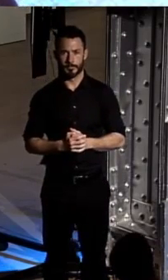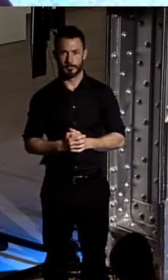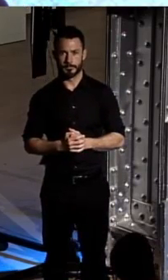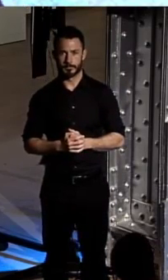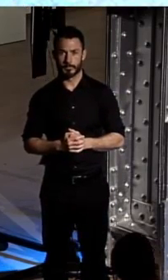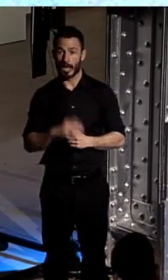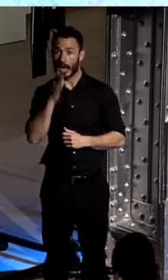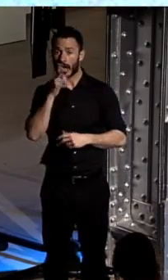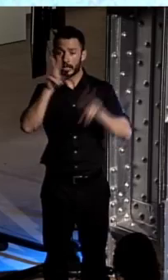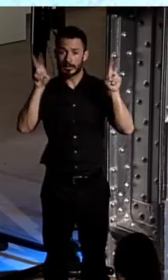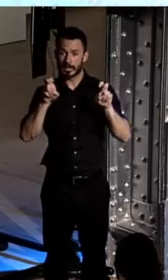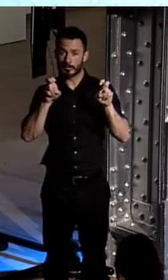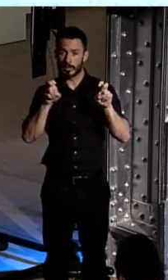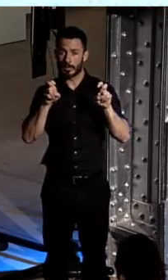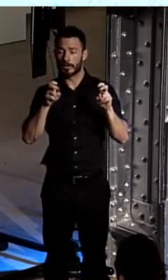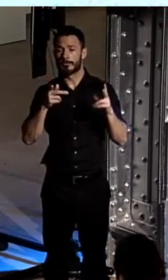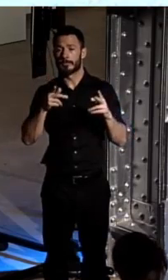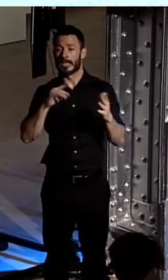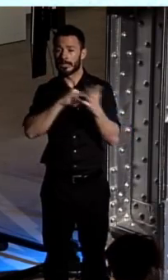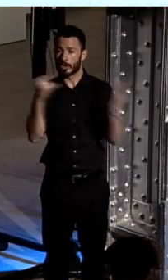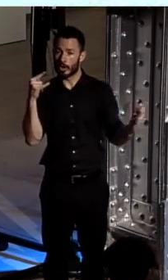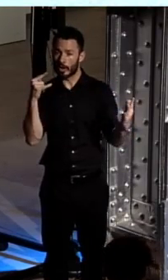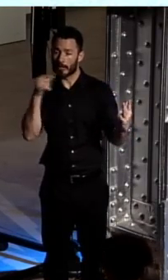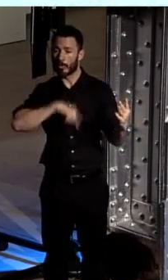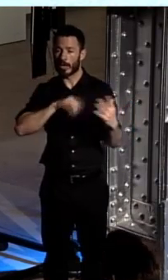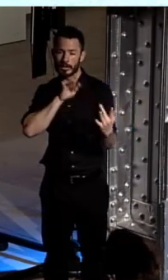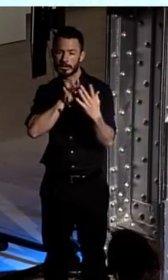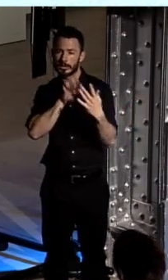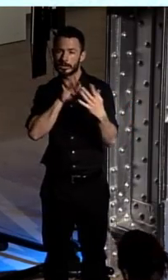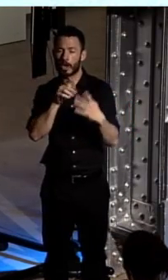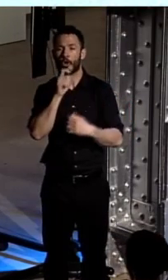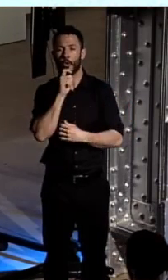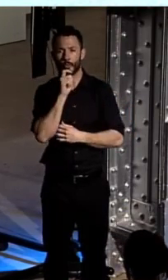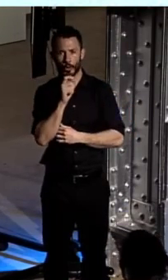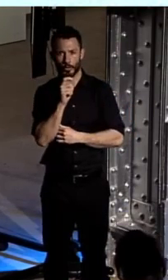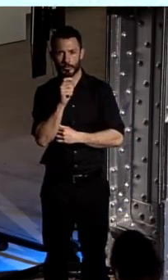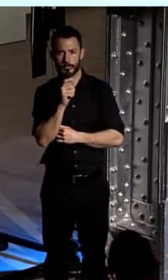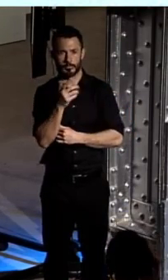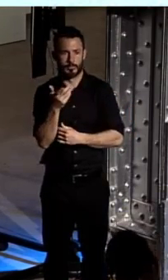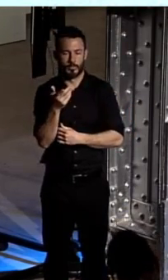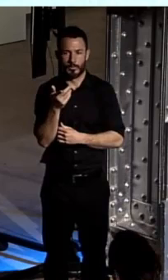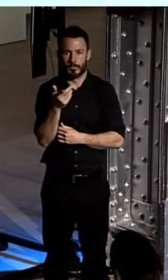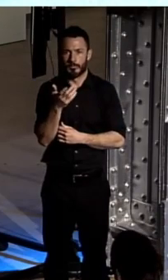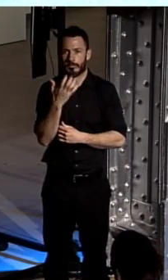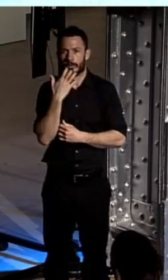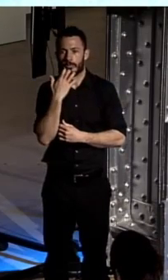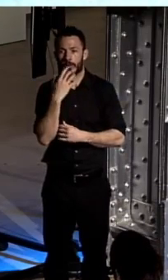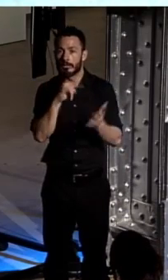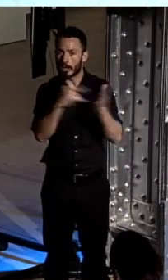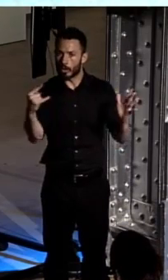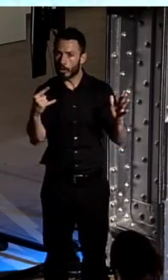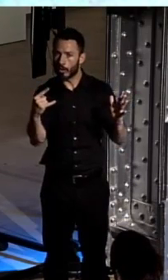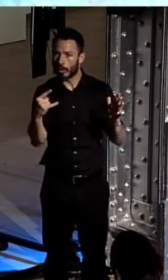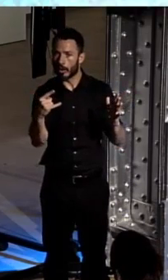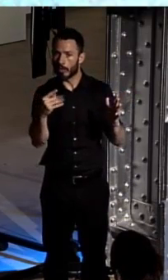Ahora voy a hablar sobre la interacción con la tecnología emocional y cómo vamos a conseguir tener tecnología